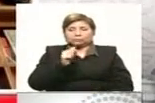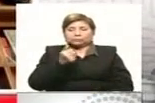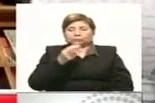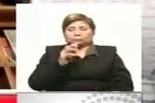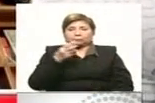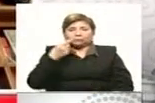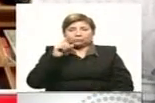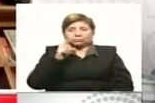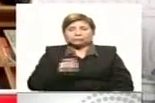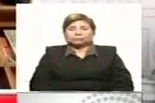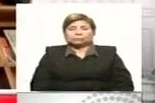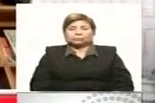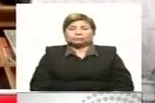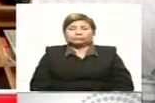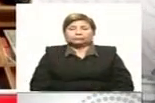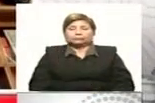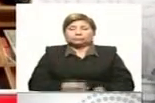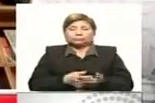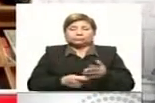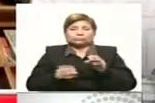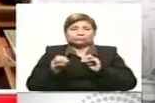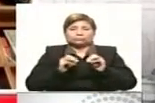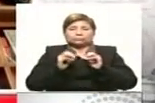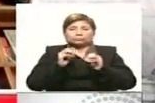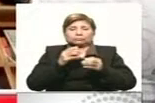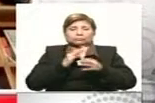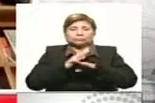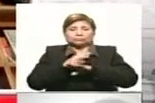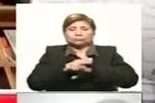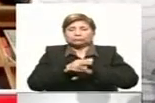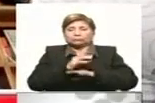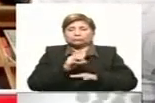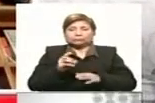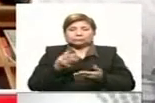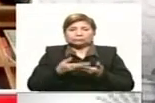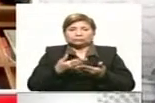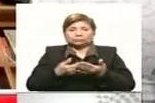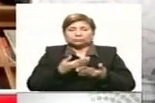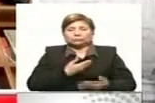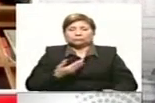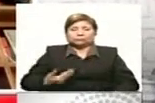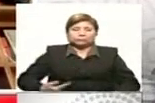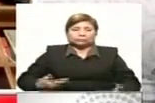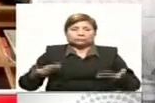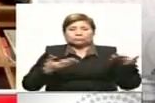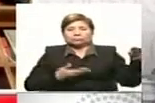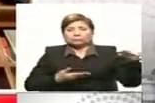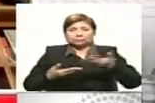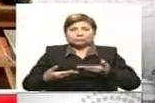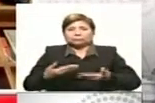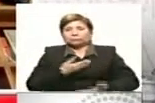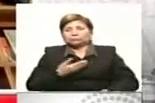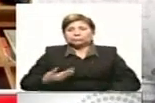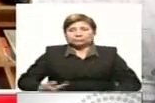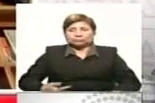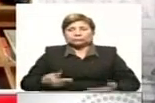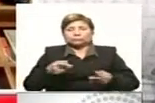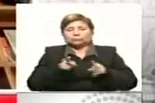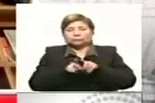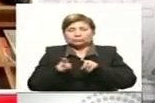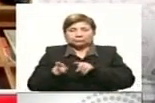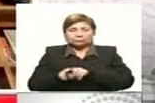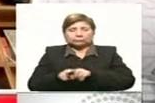5.216 millones, que se van a ejecutar a través de la modalidad de gobierno a gobierno, así como su